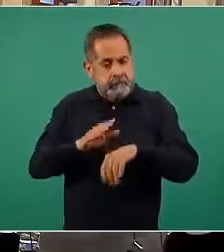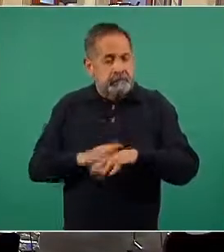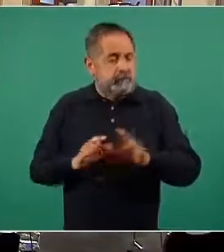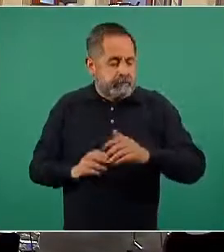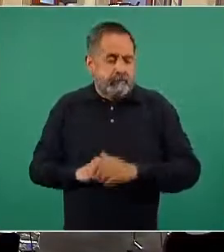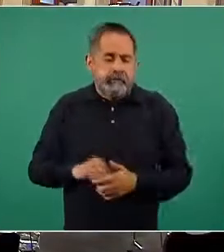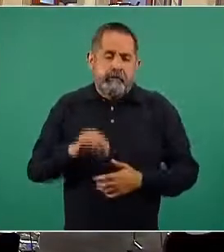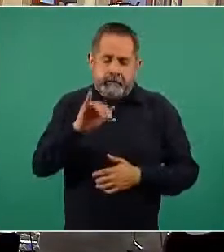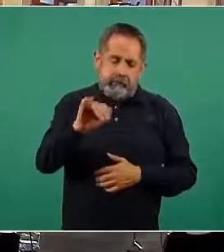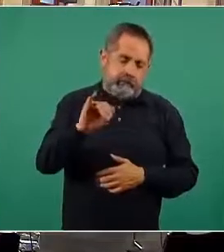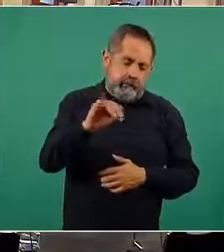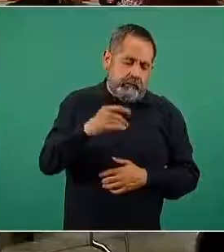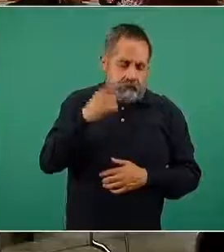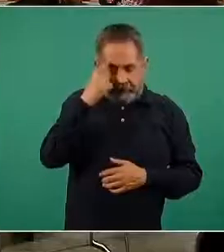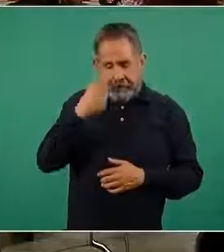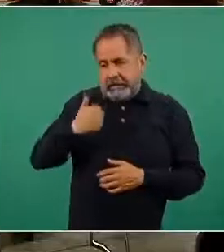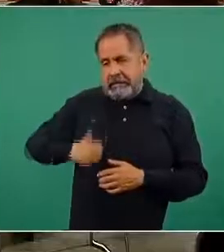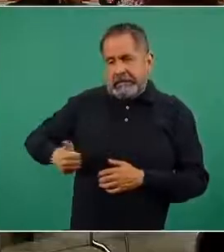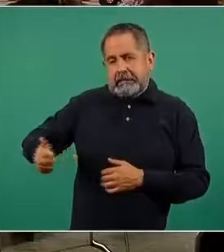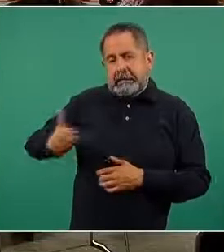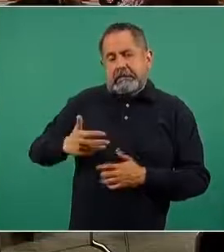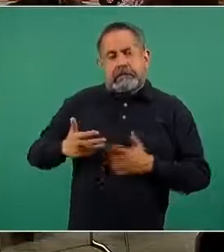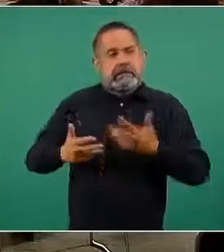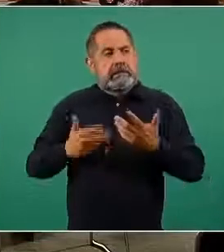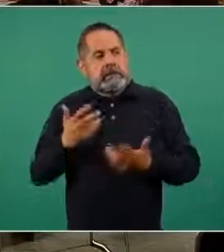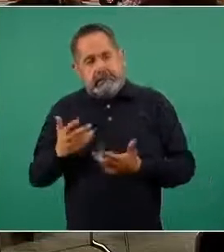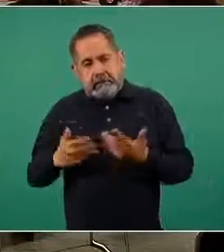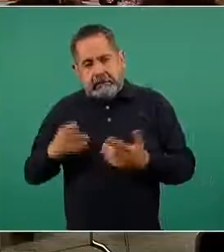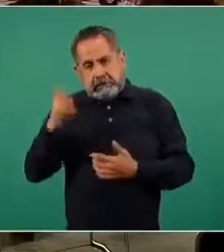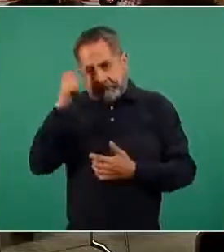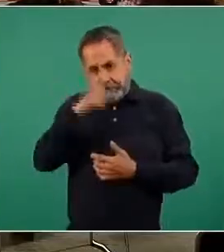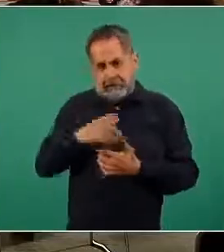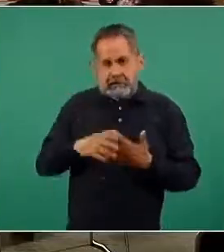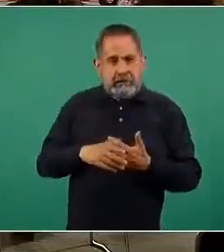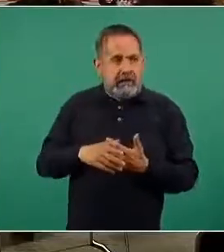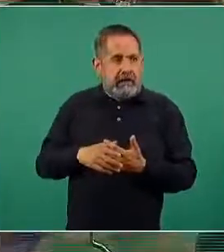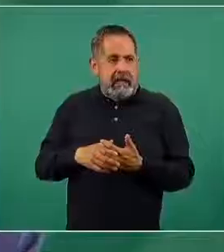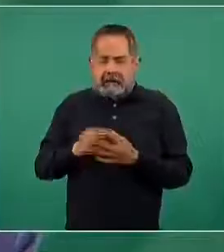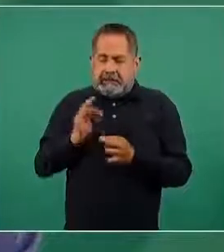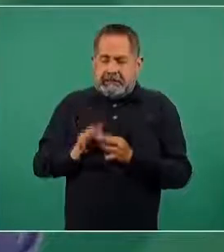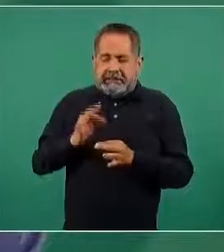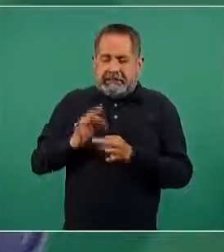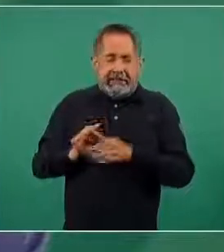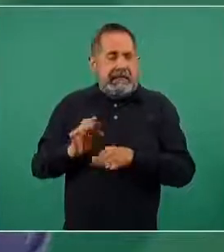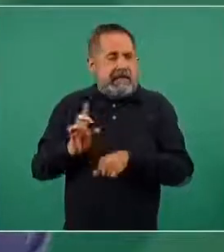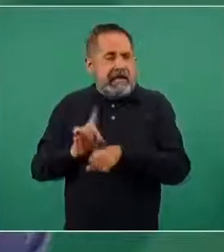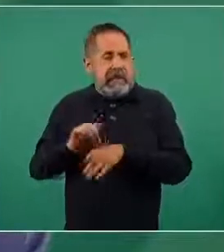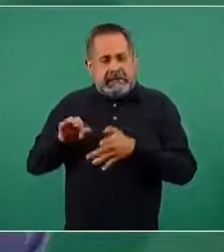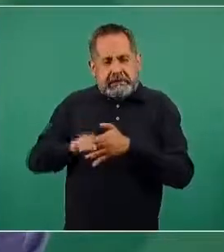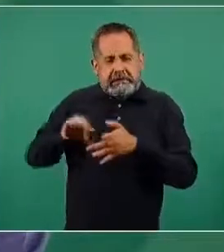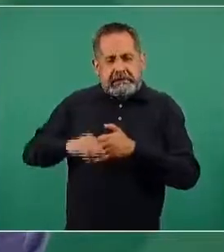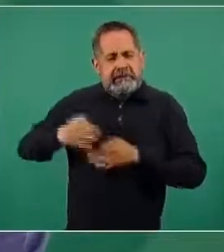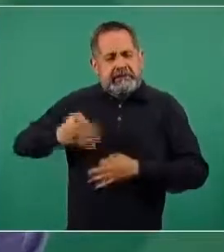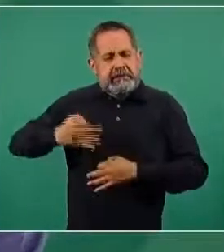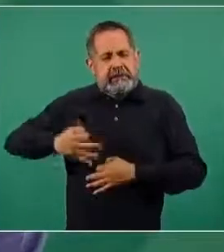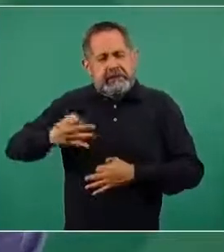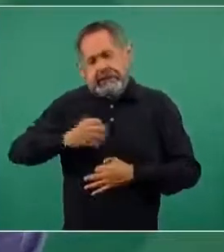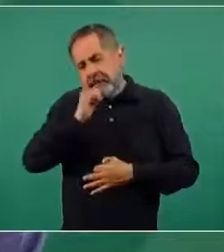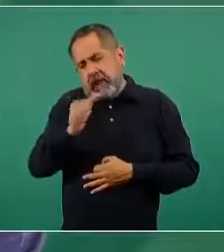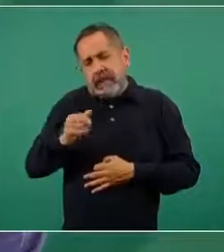sí implica para cada persona que ya no reciba a tiempo su consulta, pero tenga